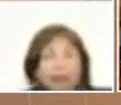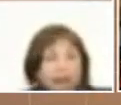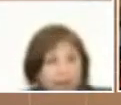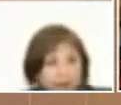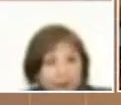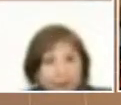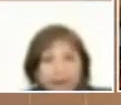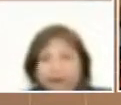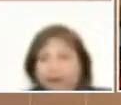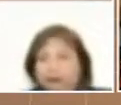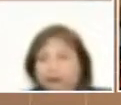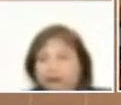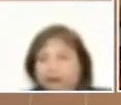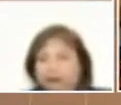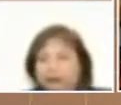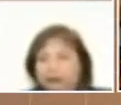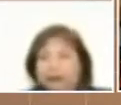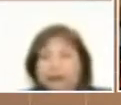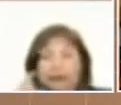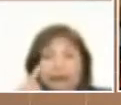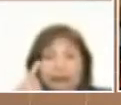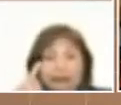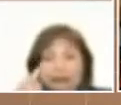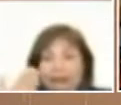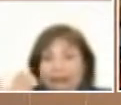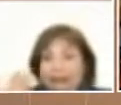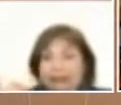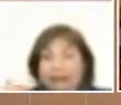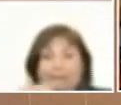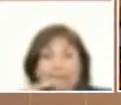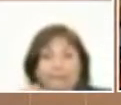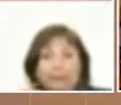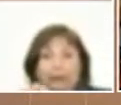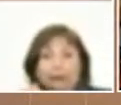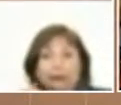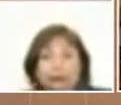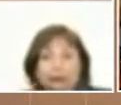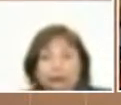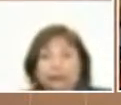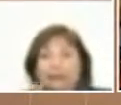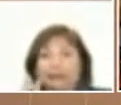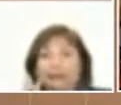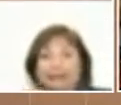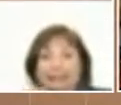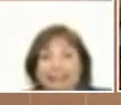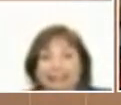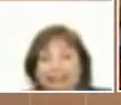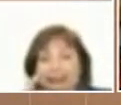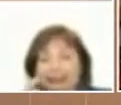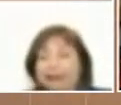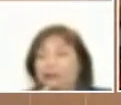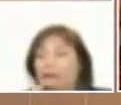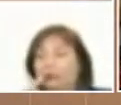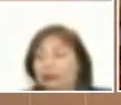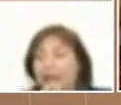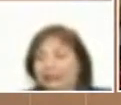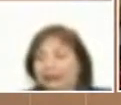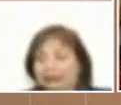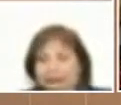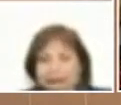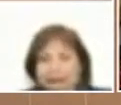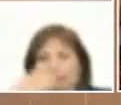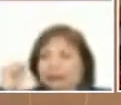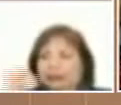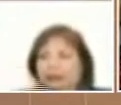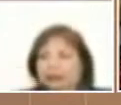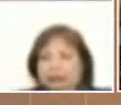como lejos. Ahora gran inestabilidad en Perú, un país muy parecido a Colombia en su dinamismo económico y que cae en medio de esta